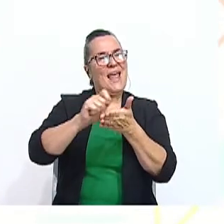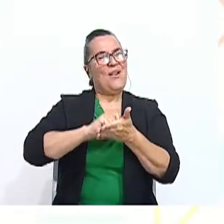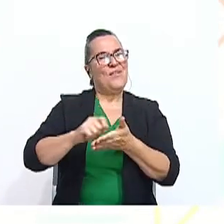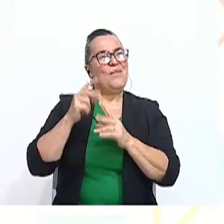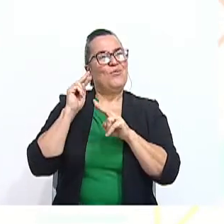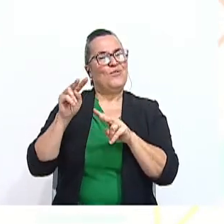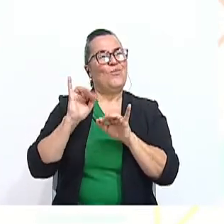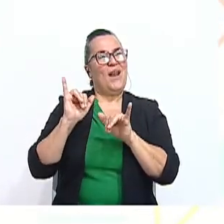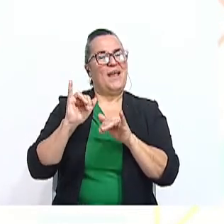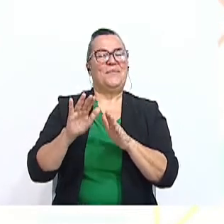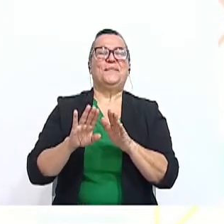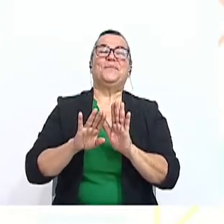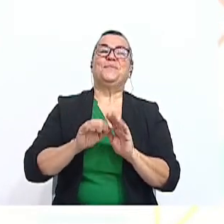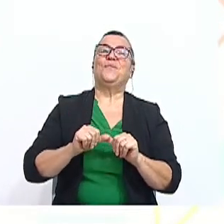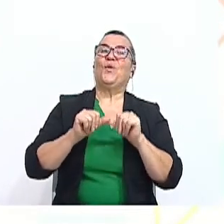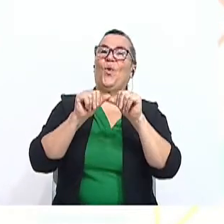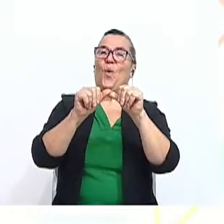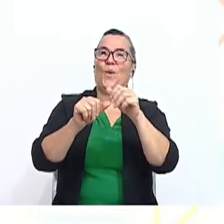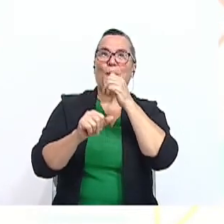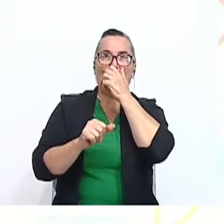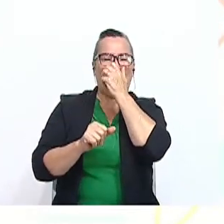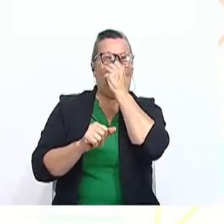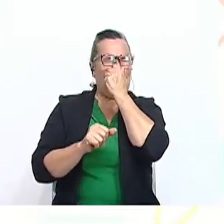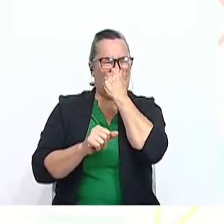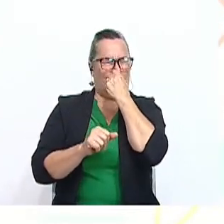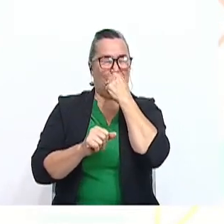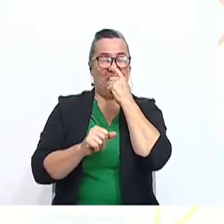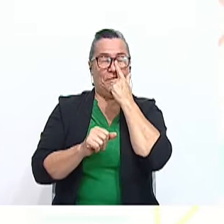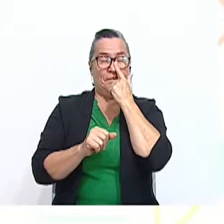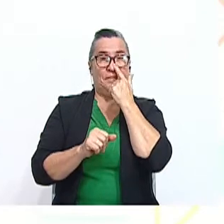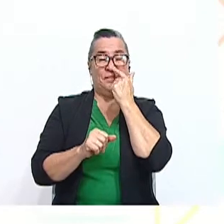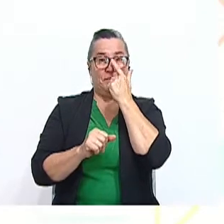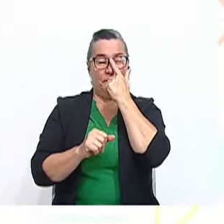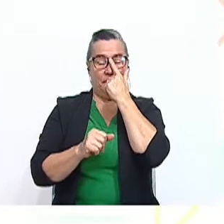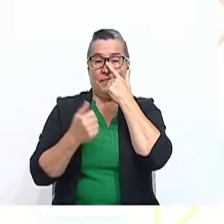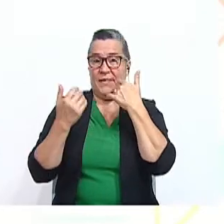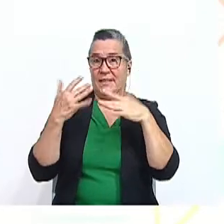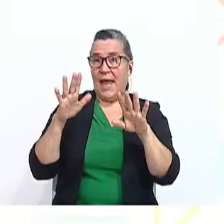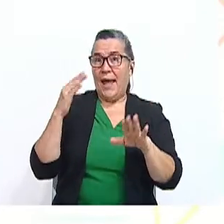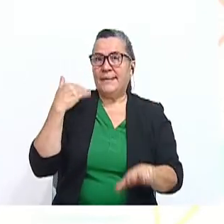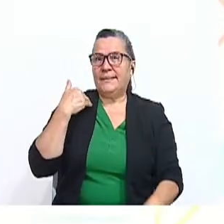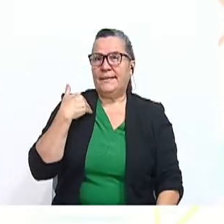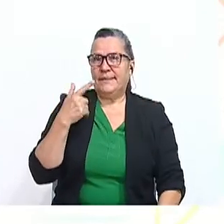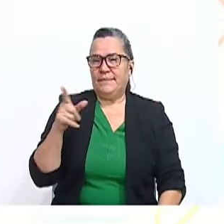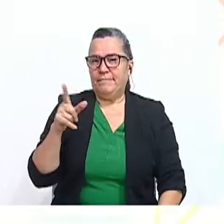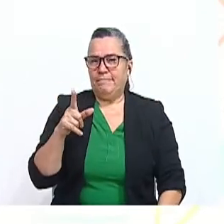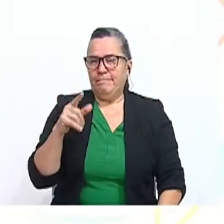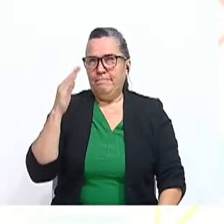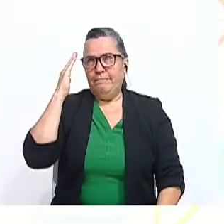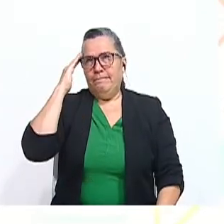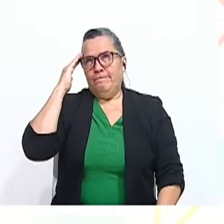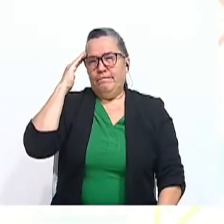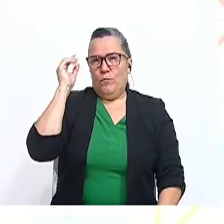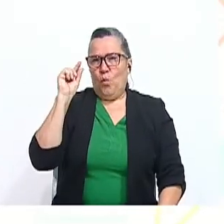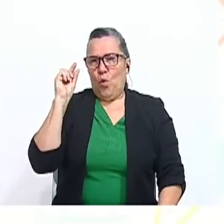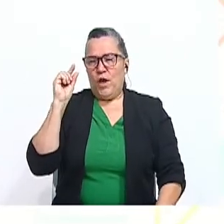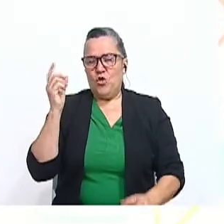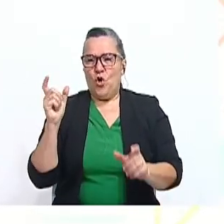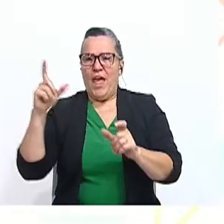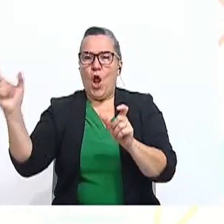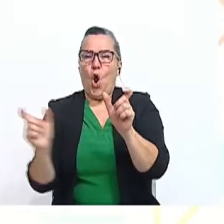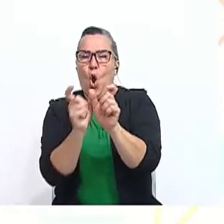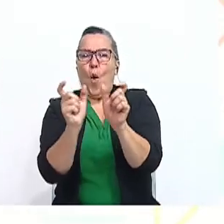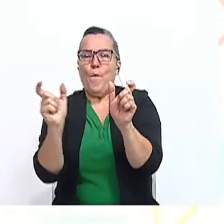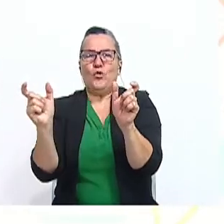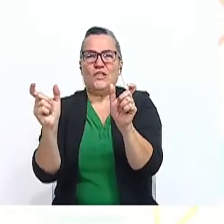ahí. Continuamos. Ahora bien, si ya tenemos nosotros un poco lo de la composición de